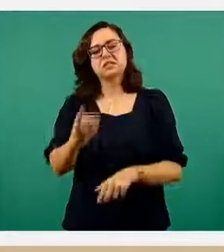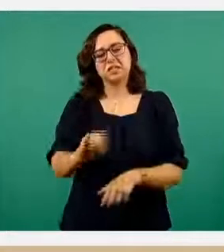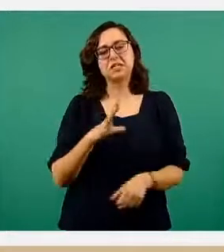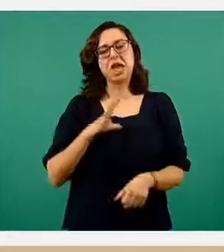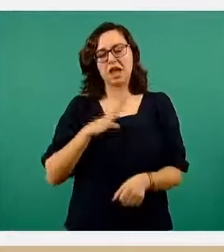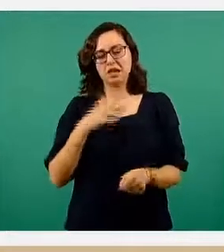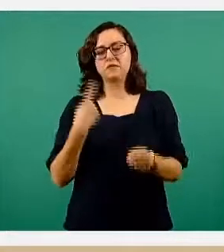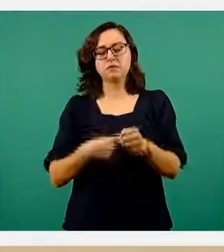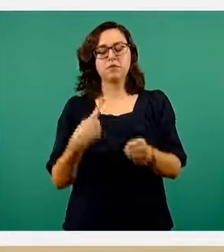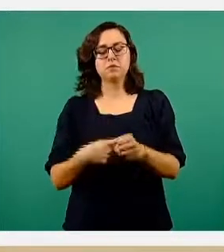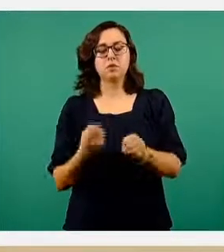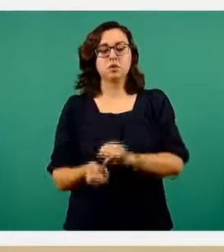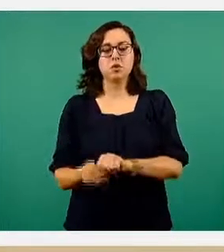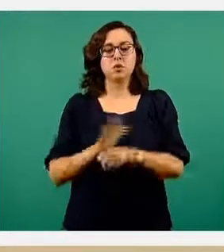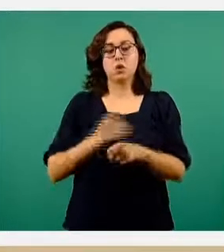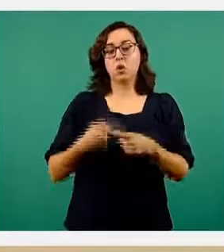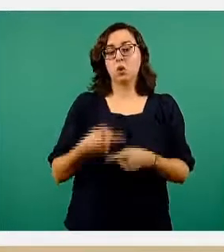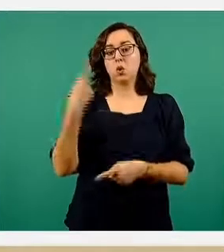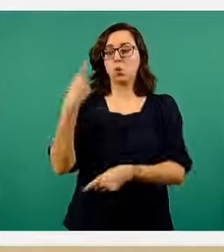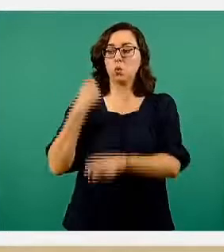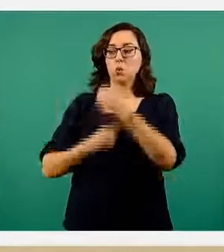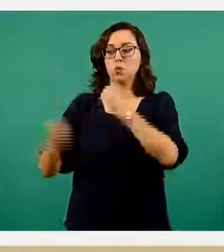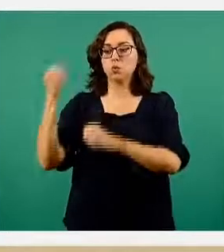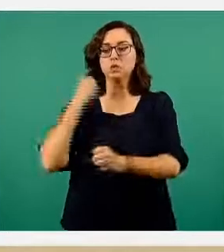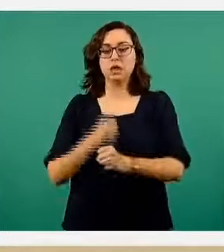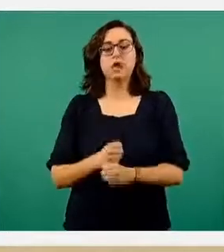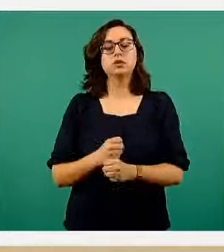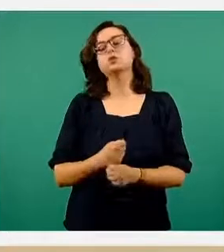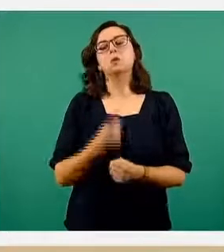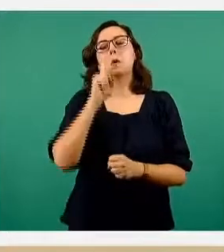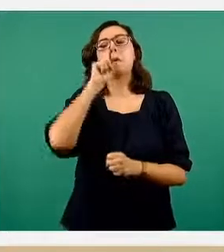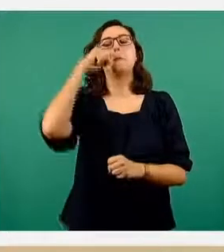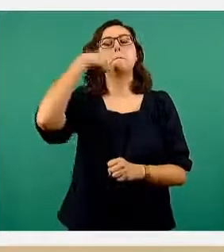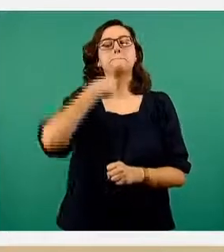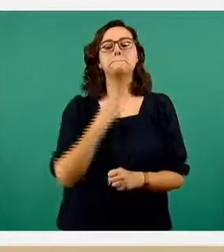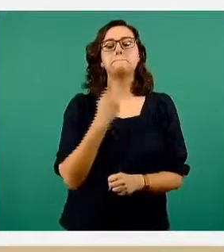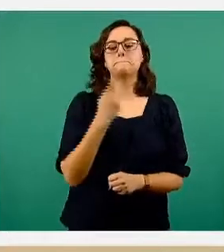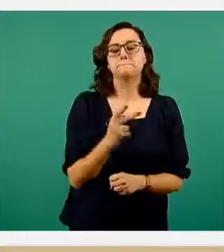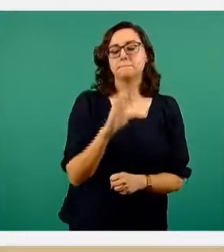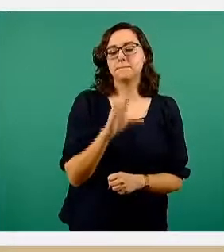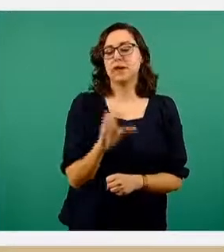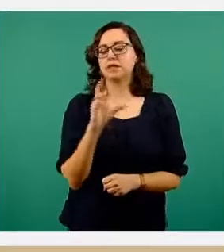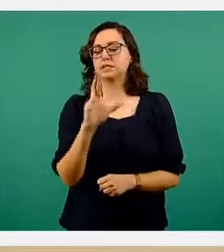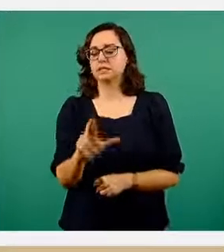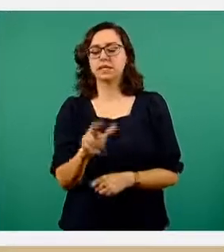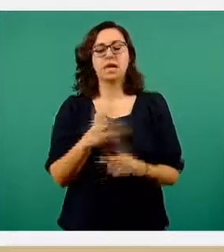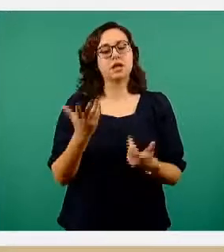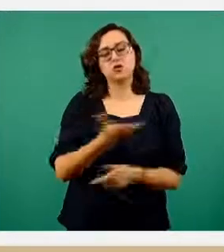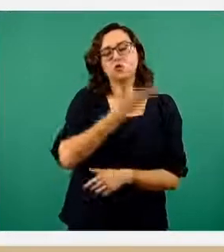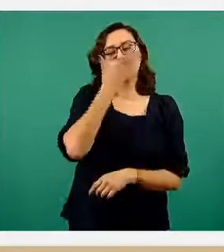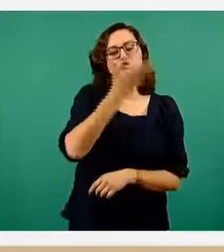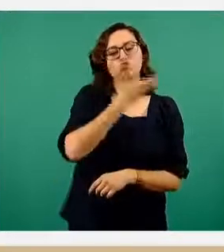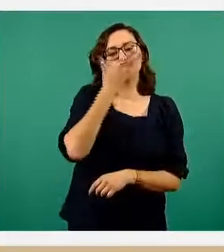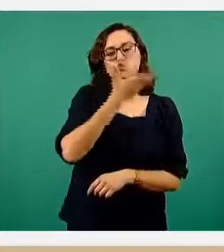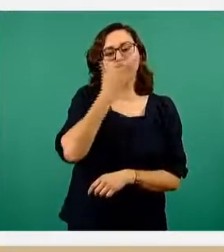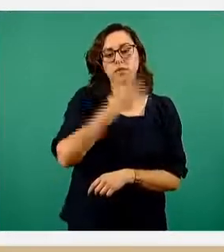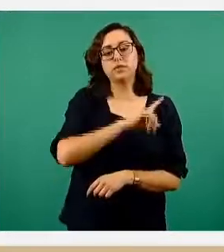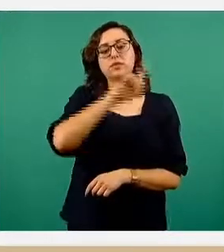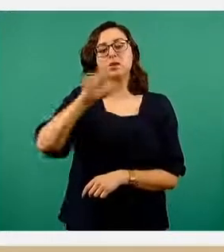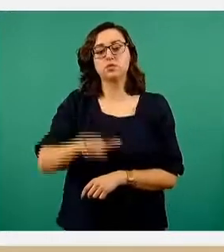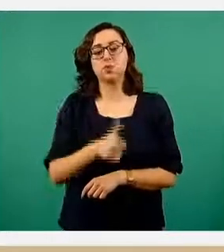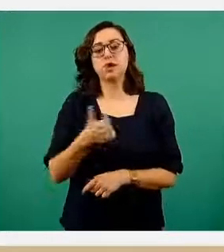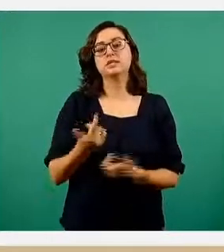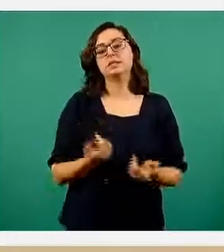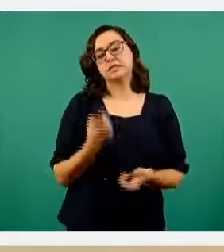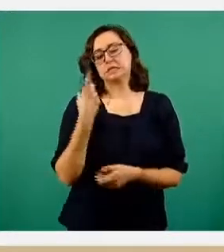Durante la gran parte del año pasado fue a través de la prueba PCR, la reacción en cadena de la polimerasa, y a partir de fines